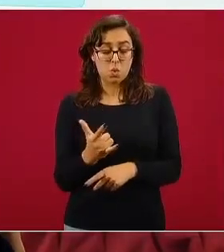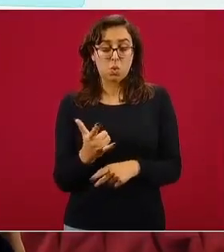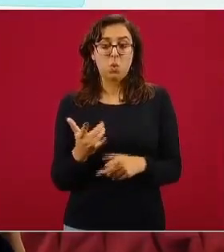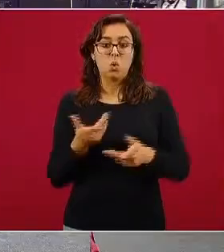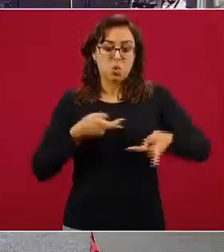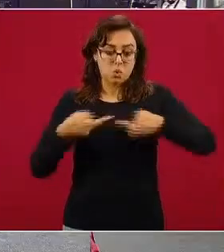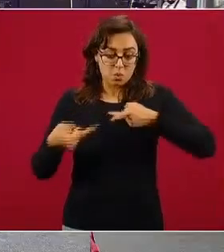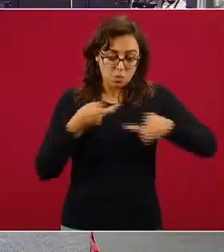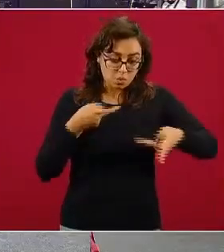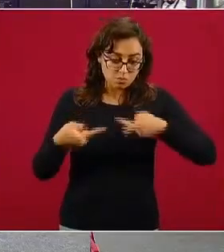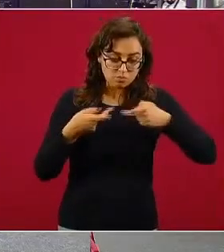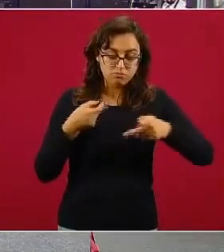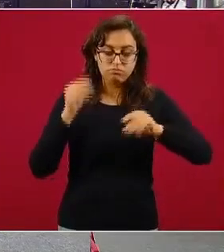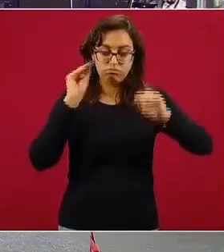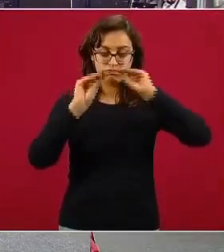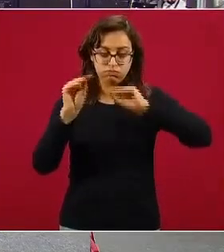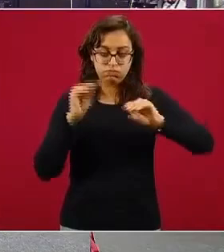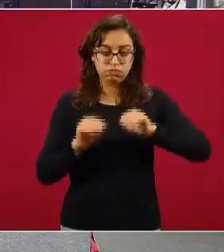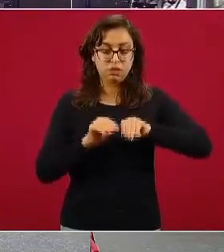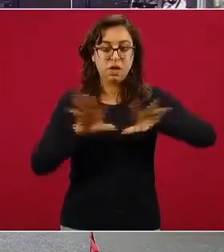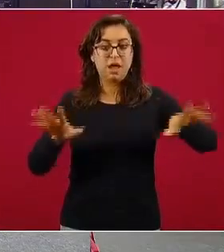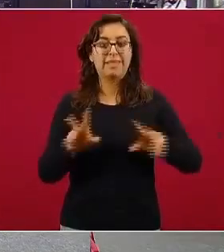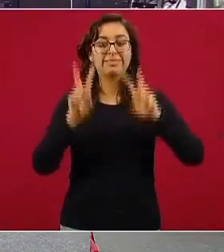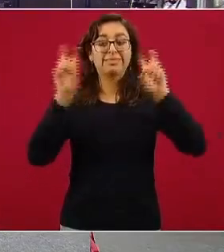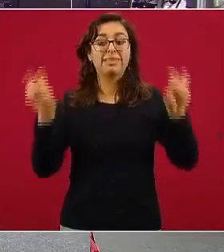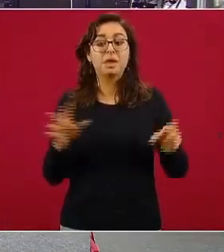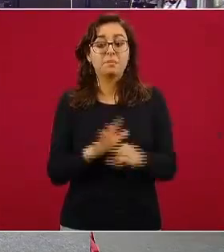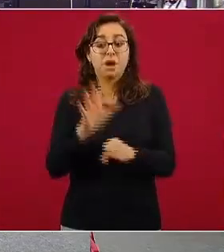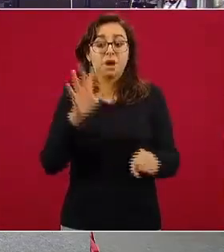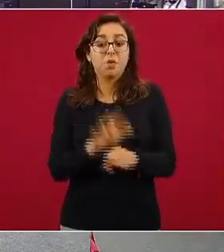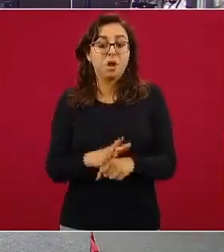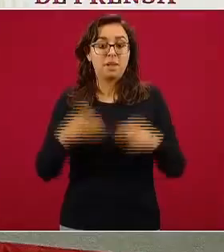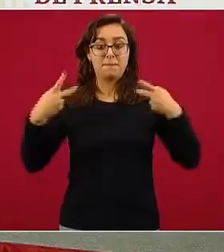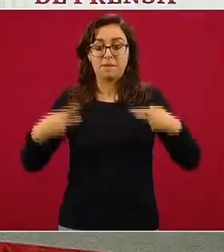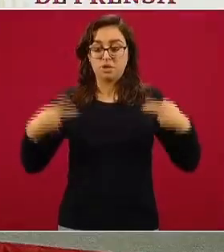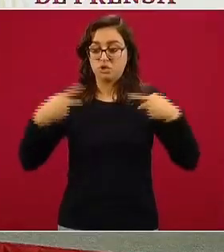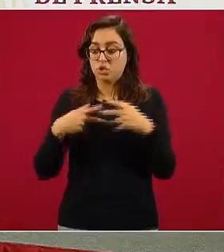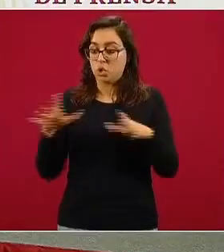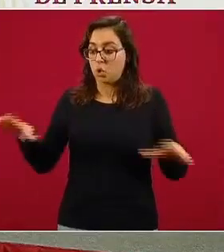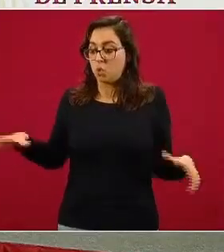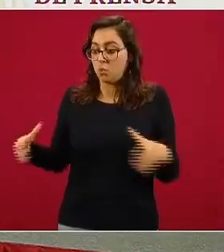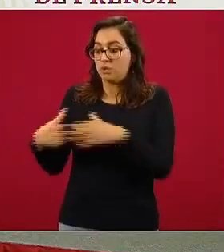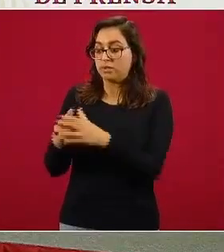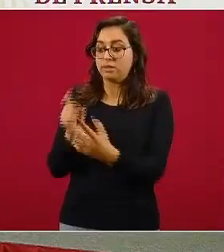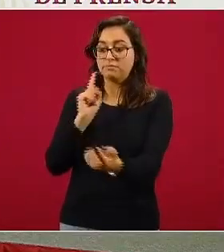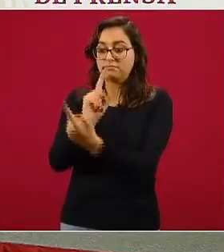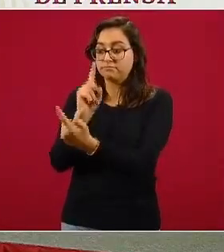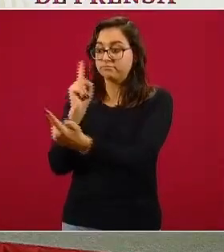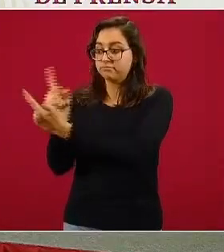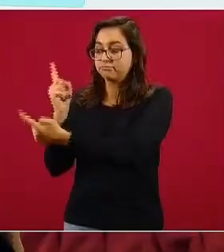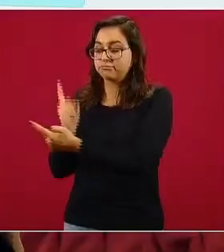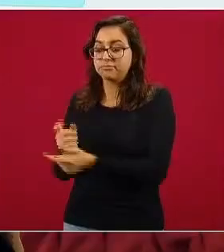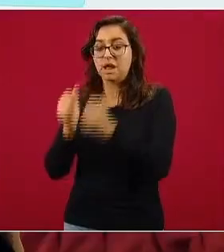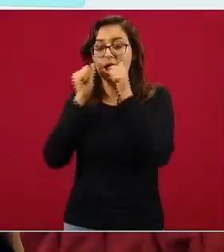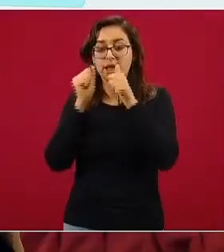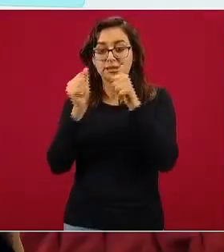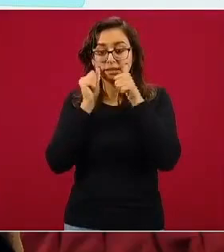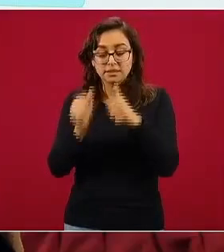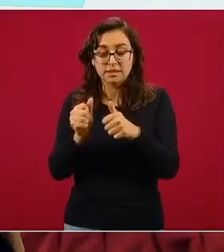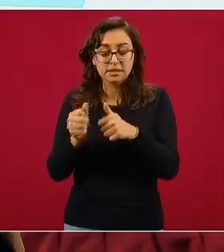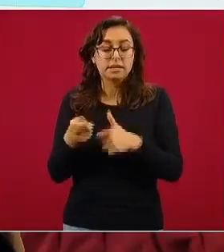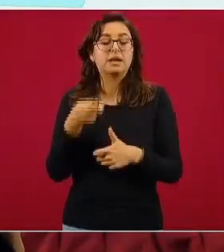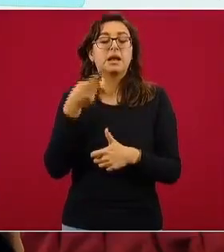tiene que ver con el abordaje comunitario de la atención de COVID. La idea